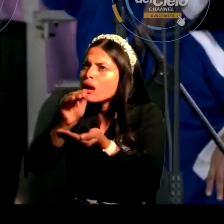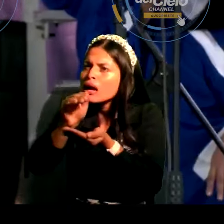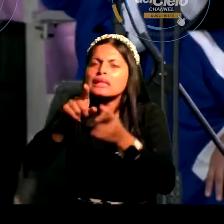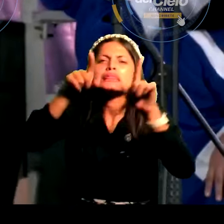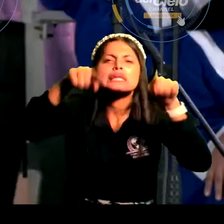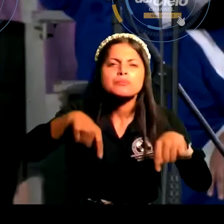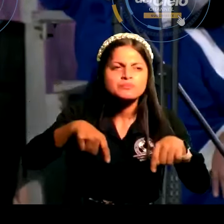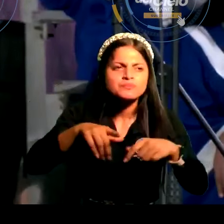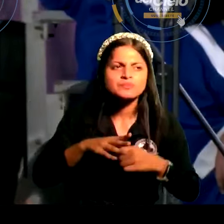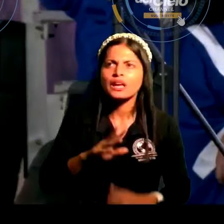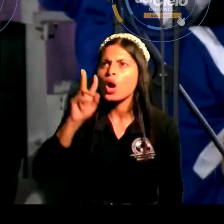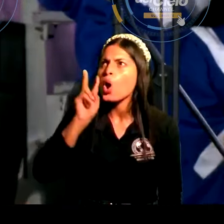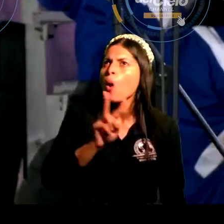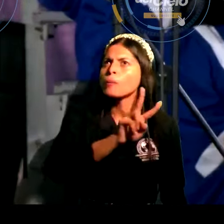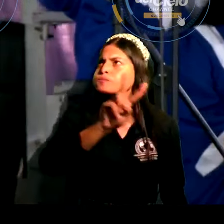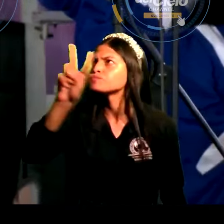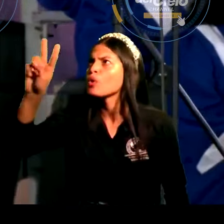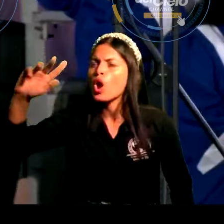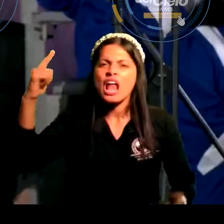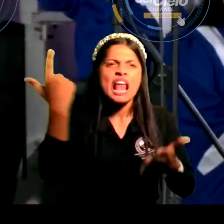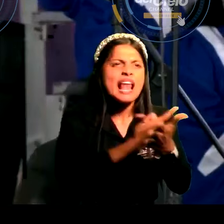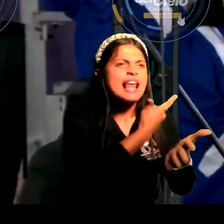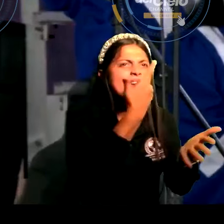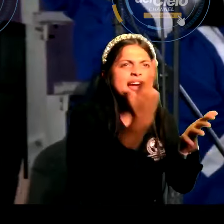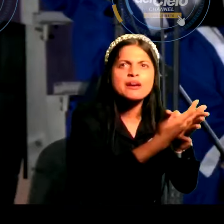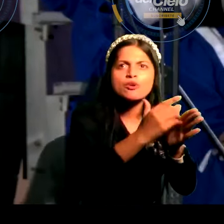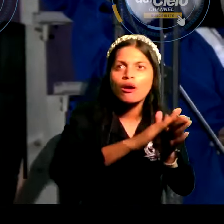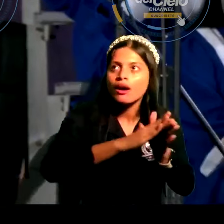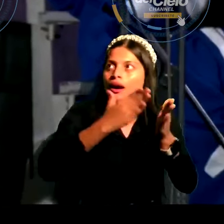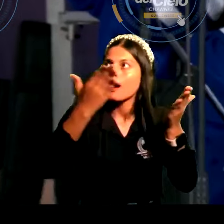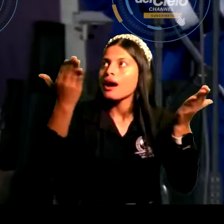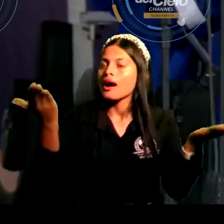los libros fueron abiertos.